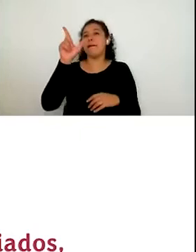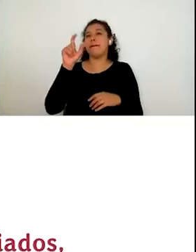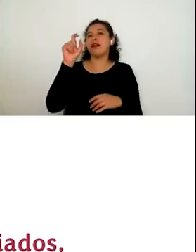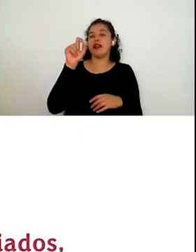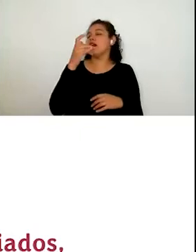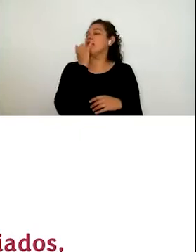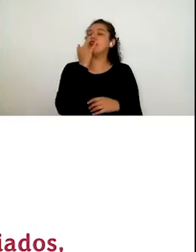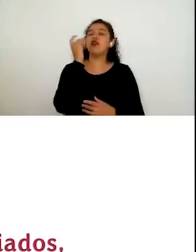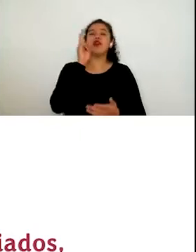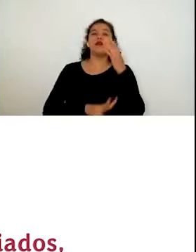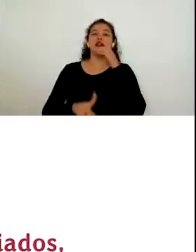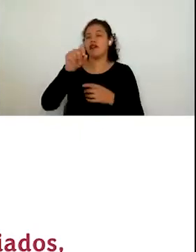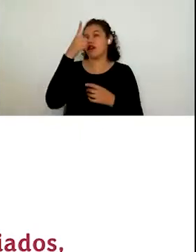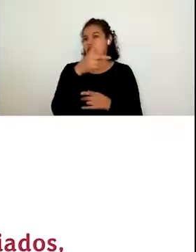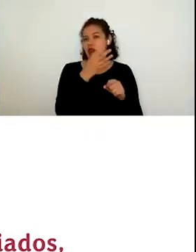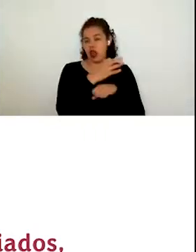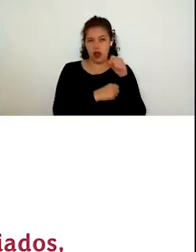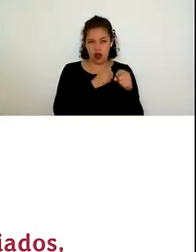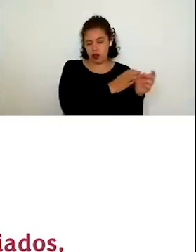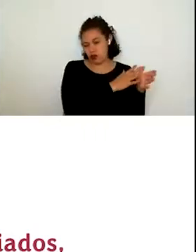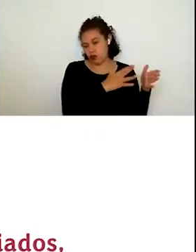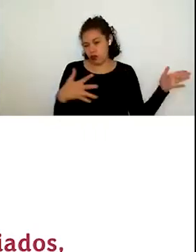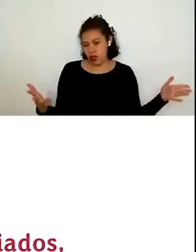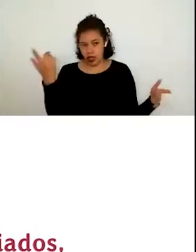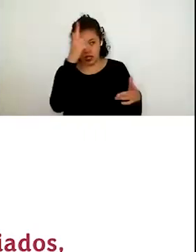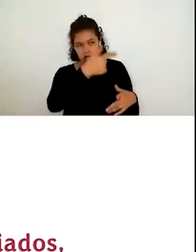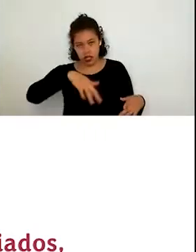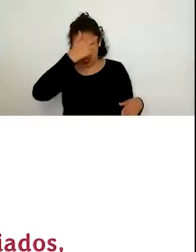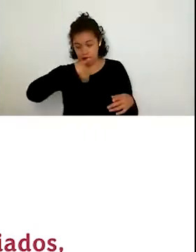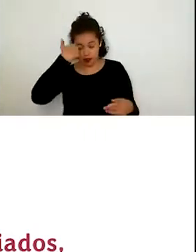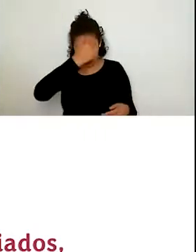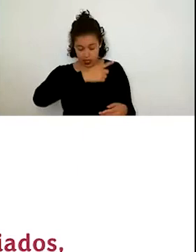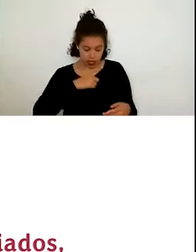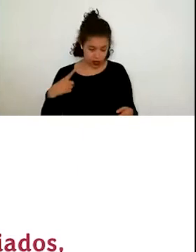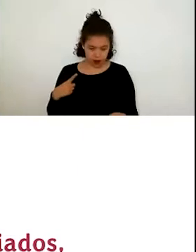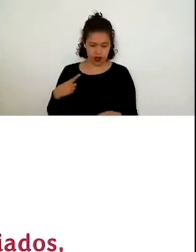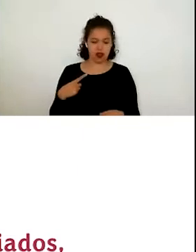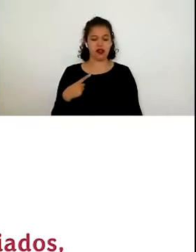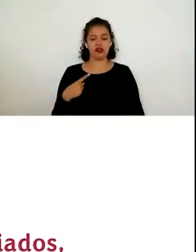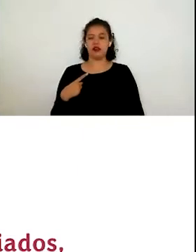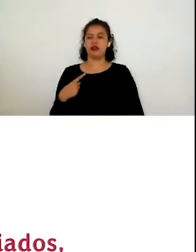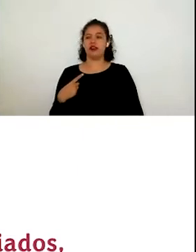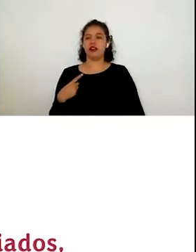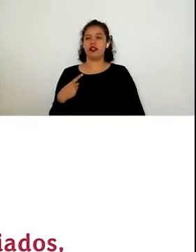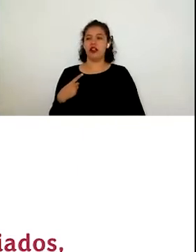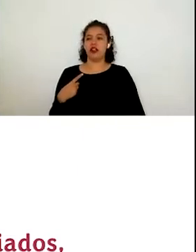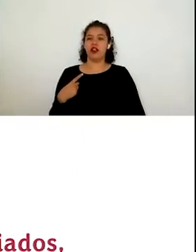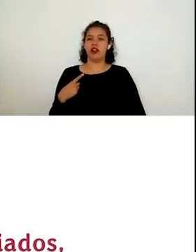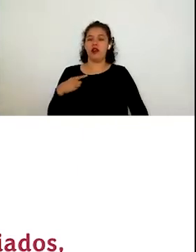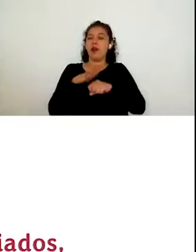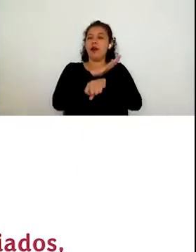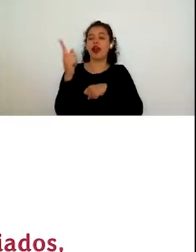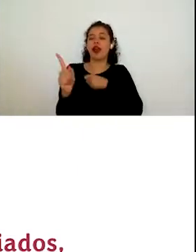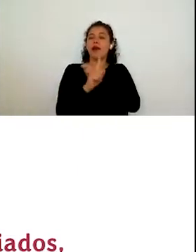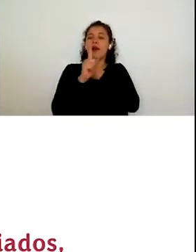2021 o en lo que va de este año, verifiquen esa parte porque pueden llegar a tener consecuencias.